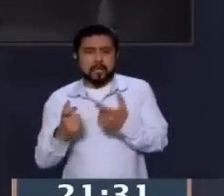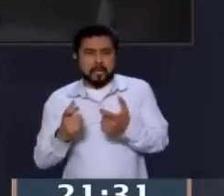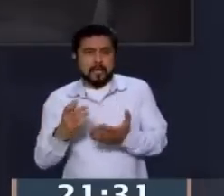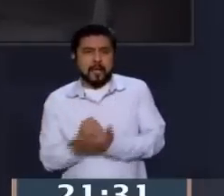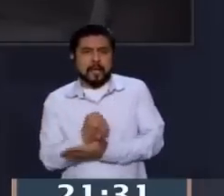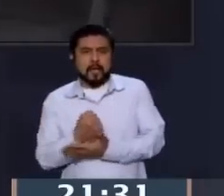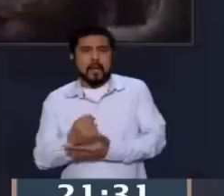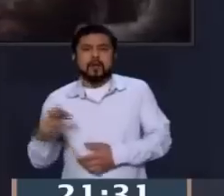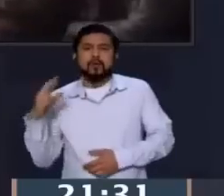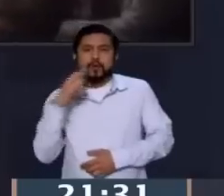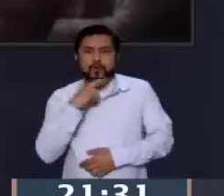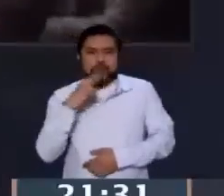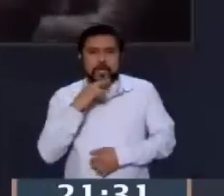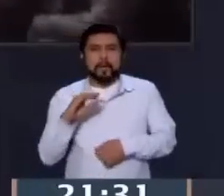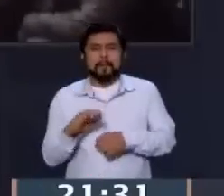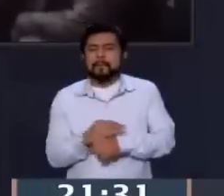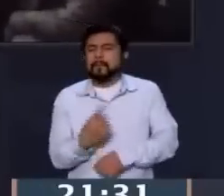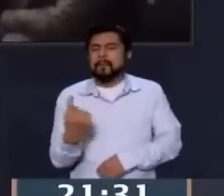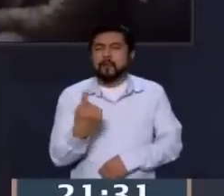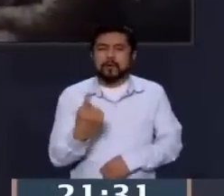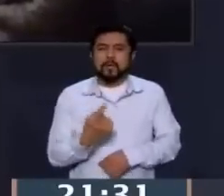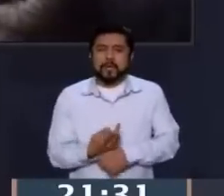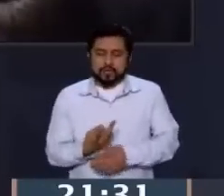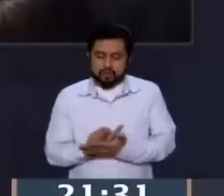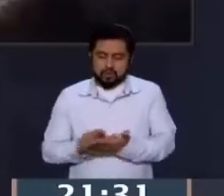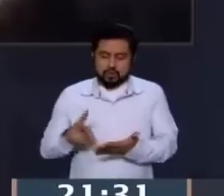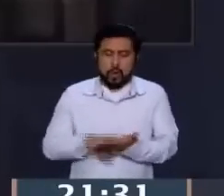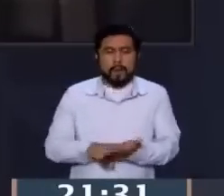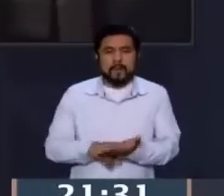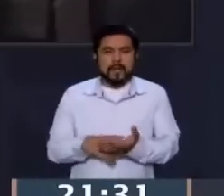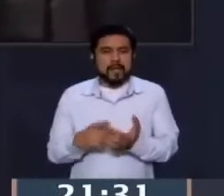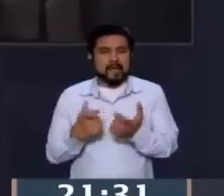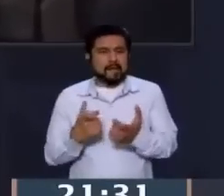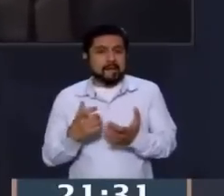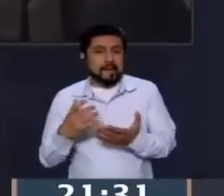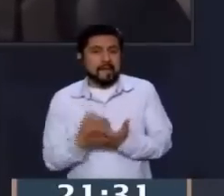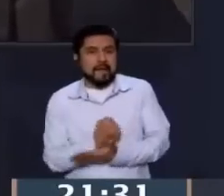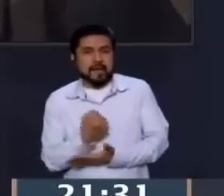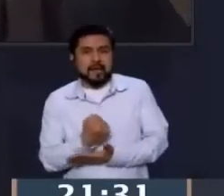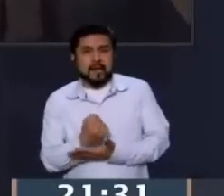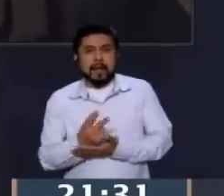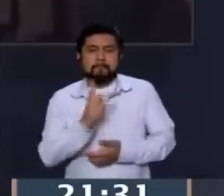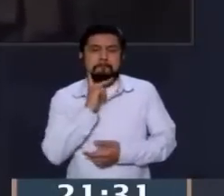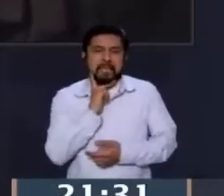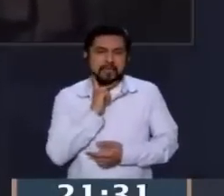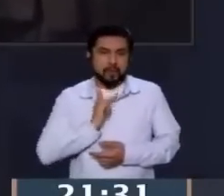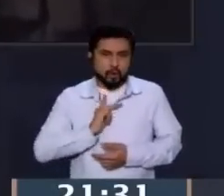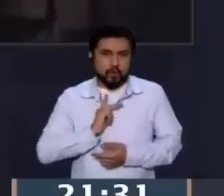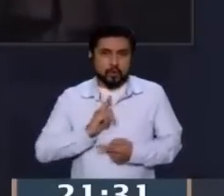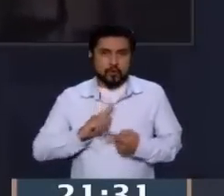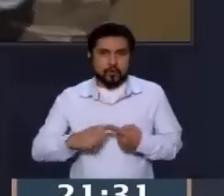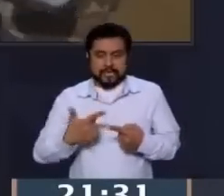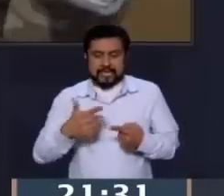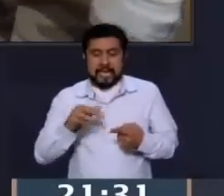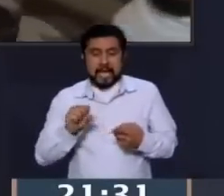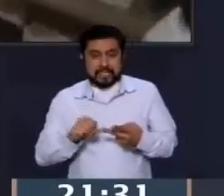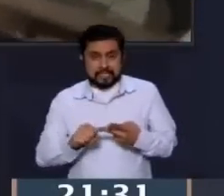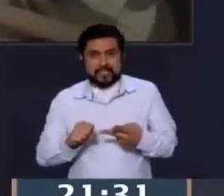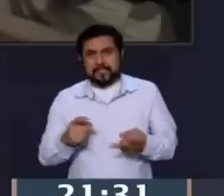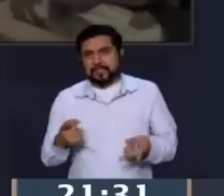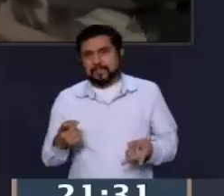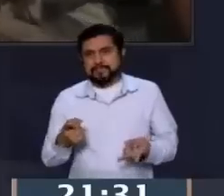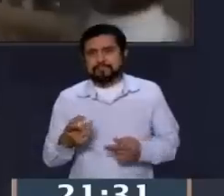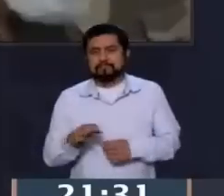el doble terminó obteniendo el doble de ganancias en materia de de petróleo y de gas porque